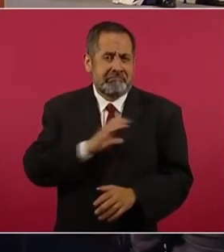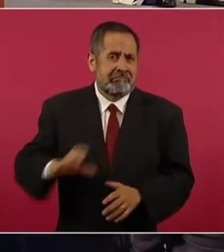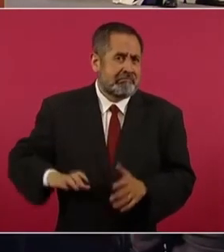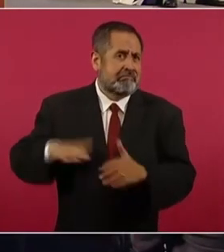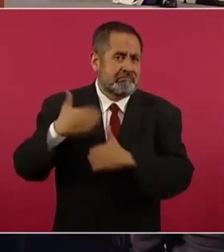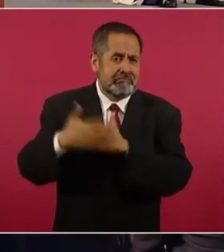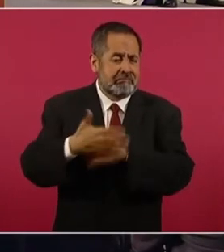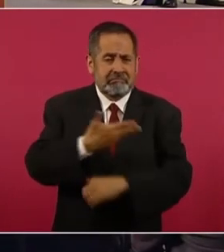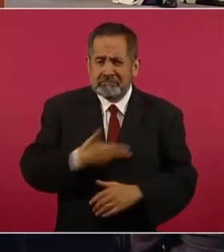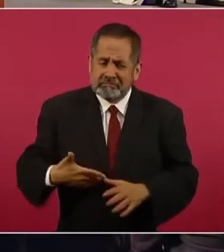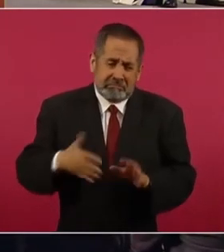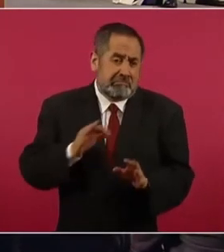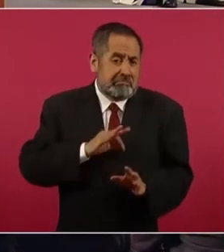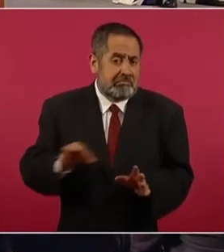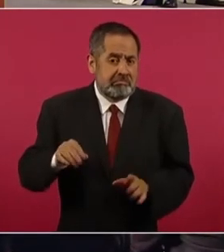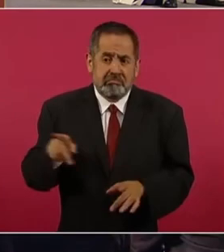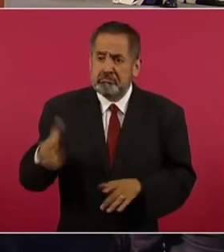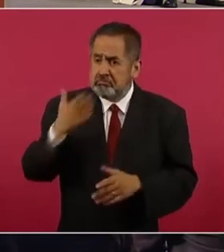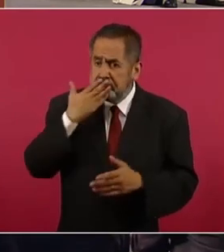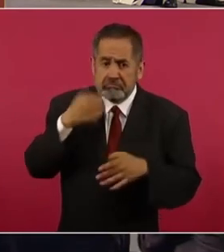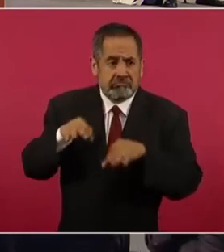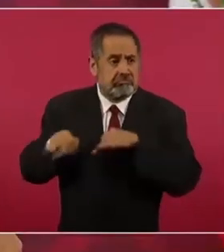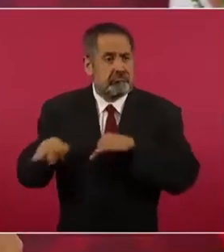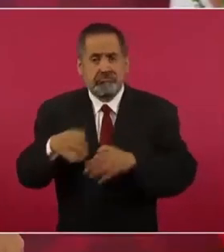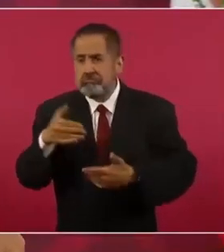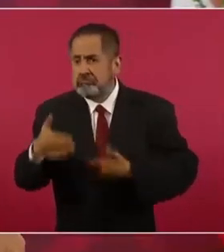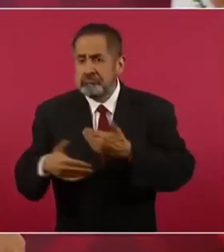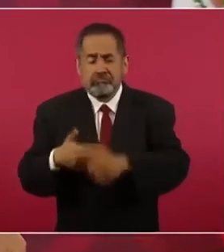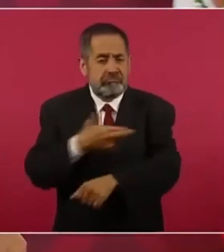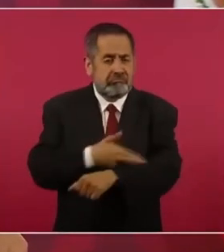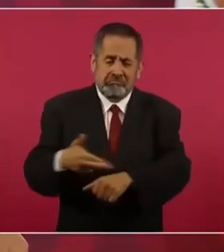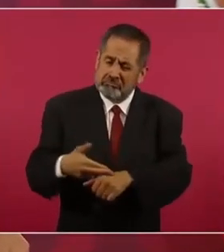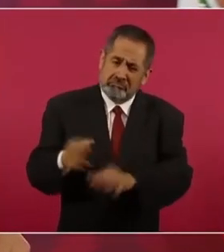porque está haciendo una muy buena labor,